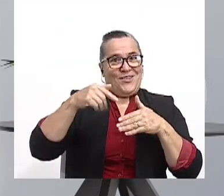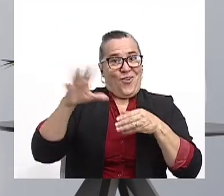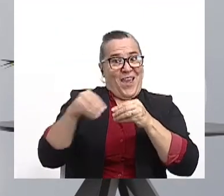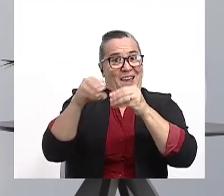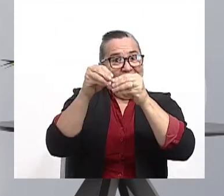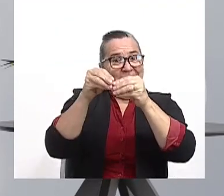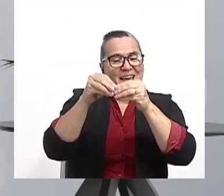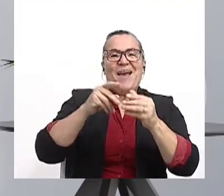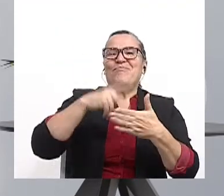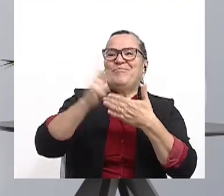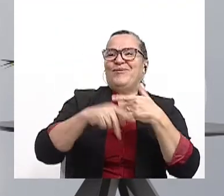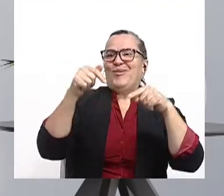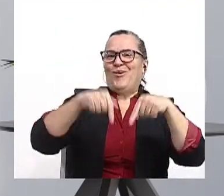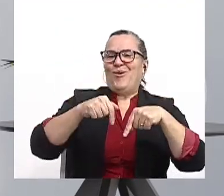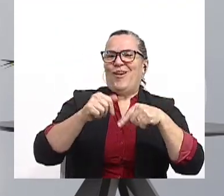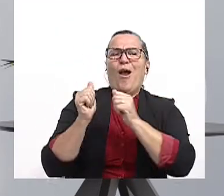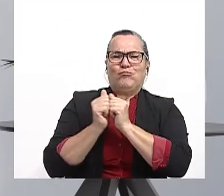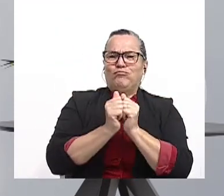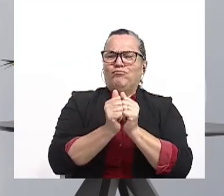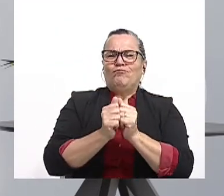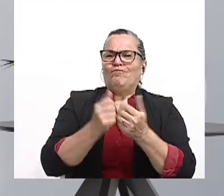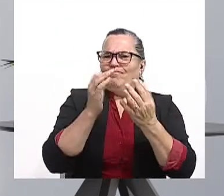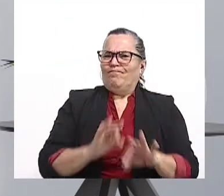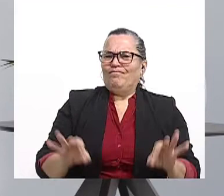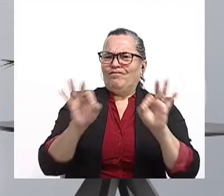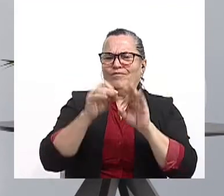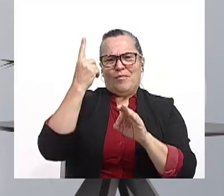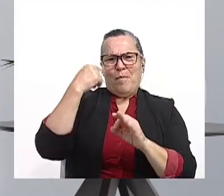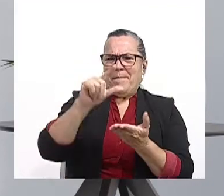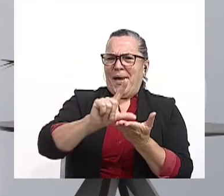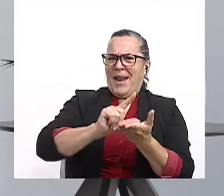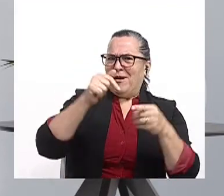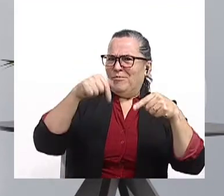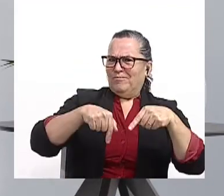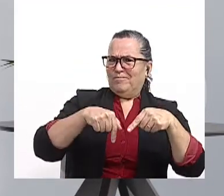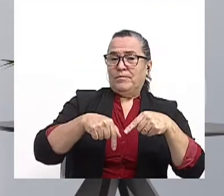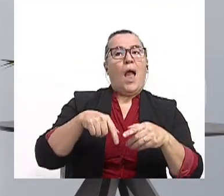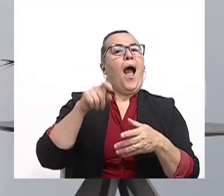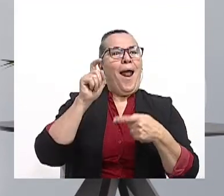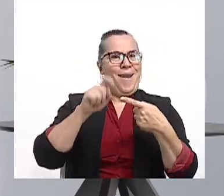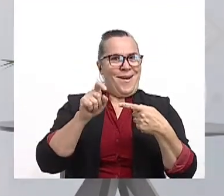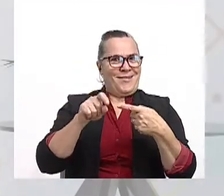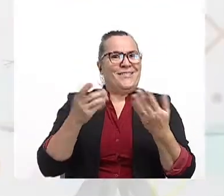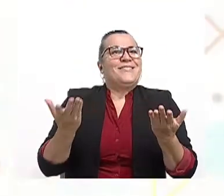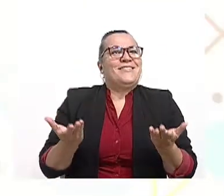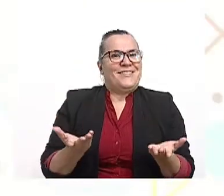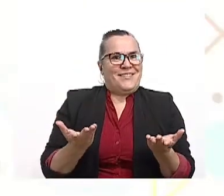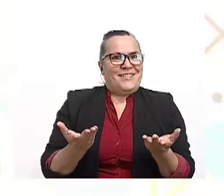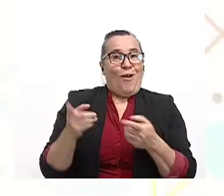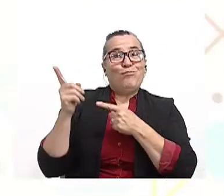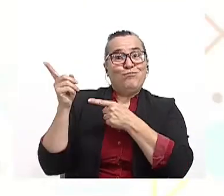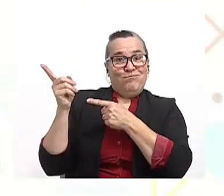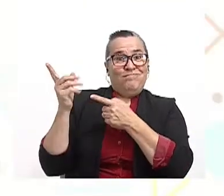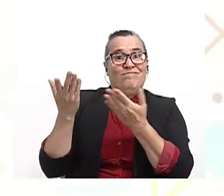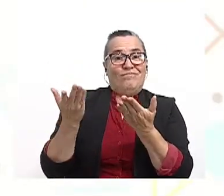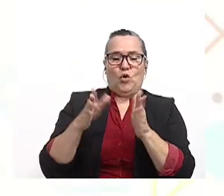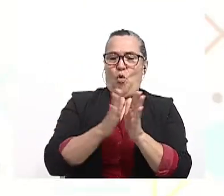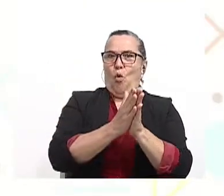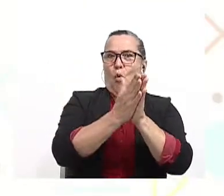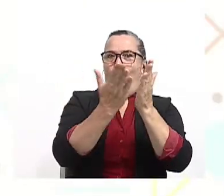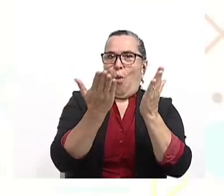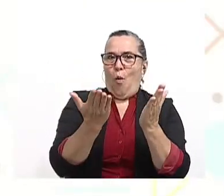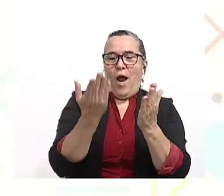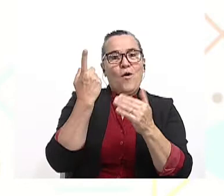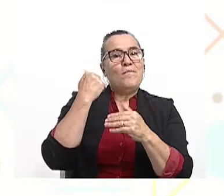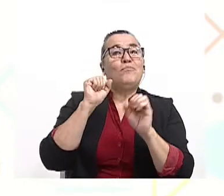hoy. Acompáñame. ¿Qué es importante para la clase del día de hoy? Es necesario que tengamos a mano, como siempre, un cuaderno